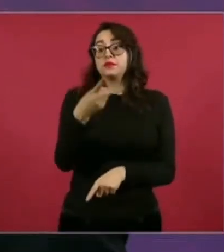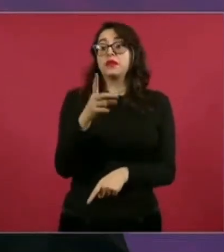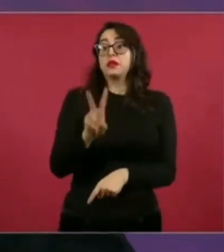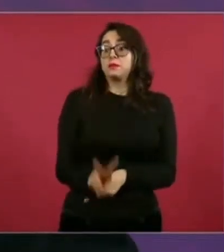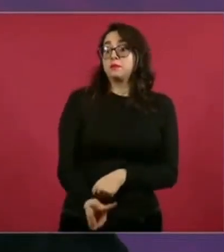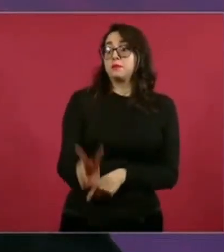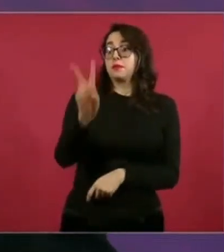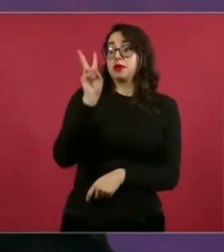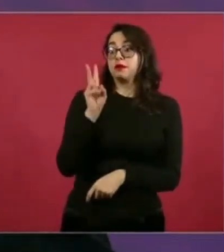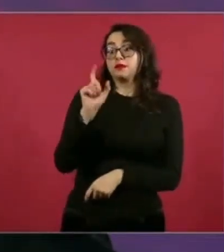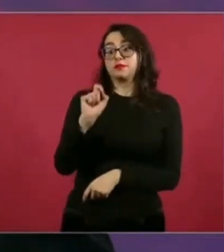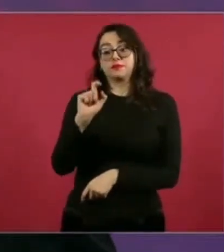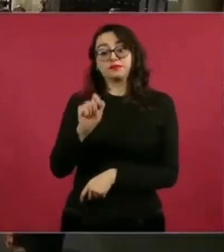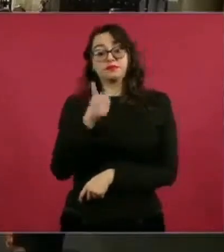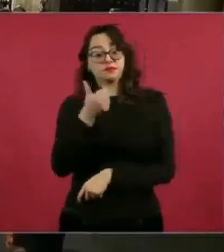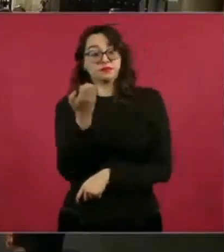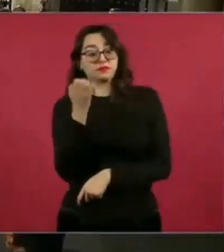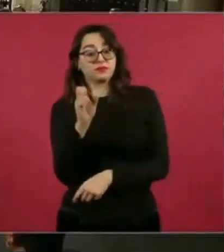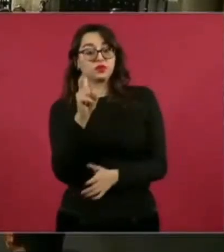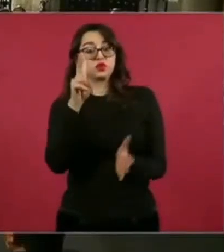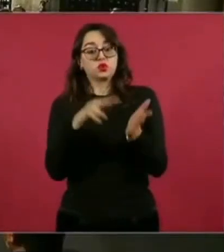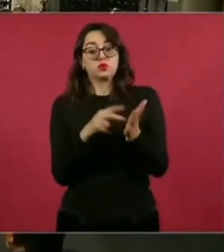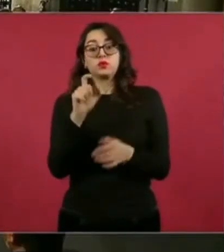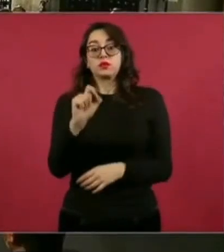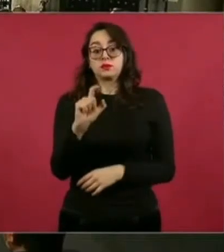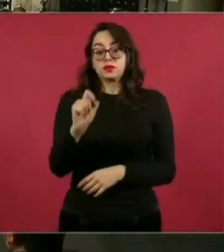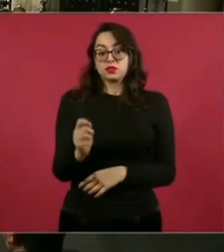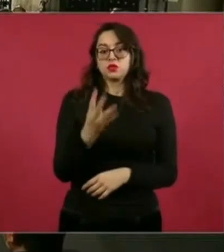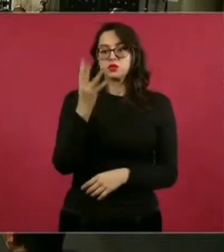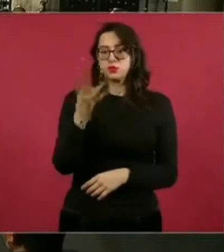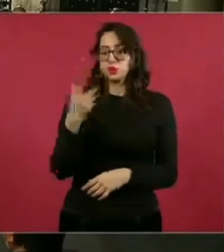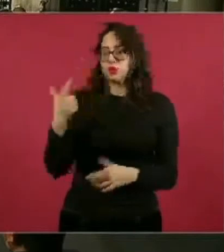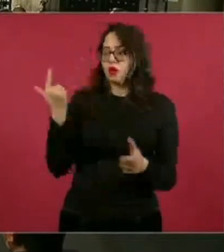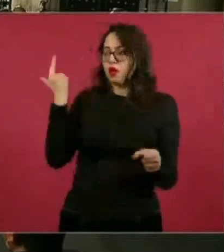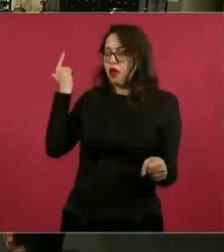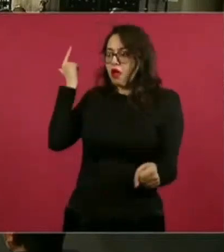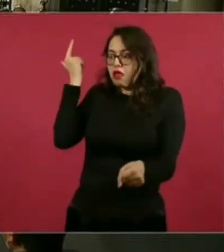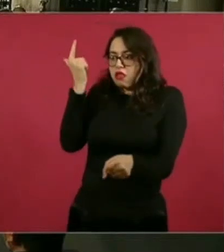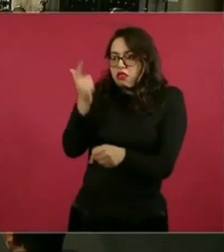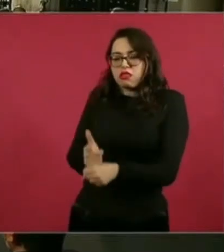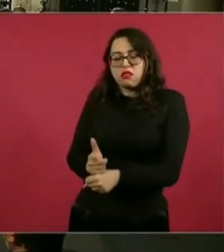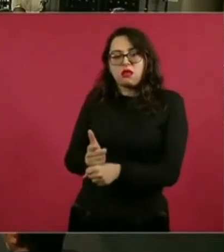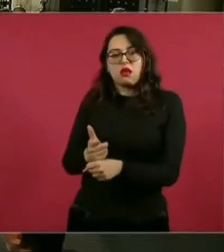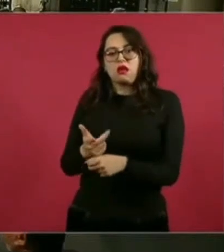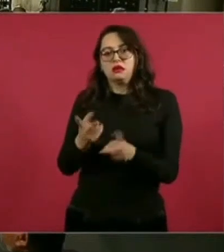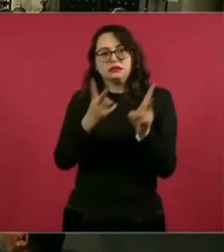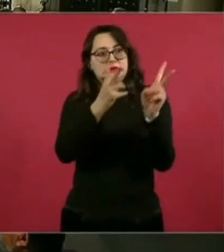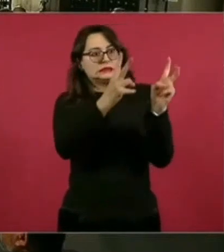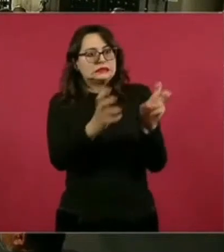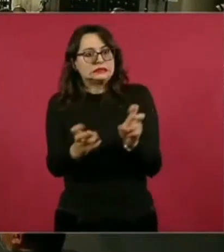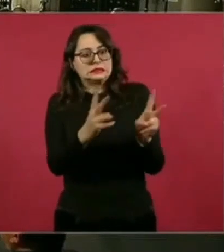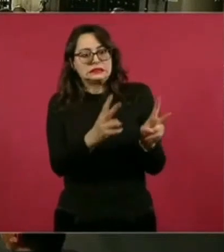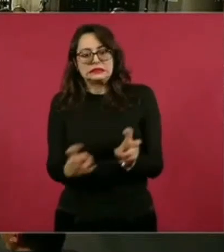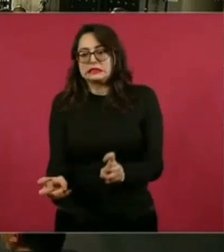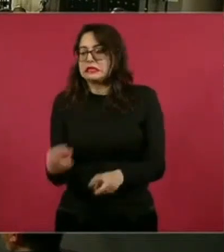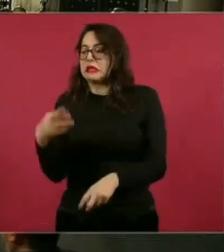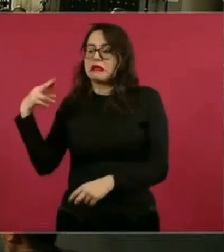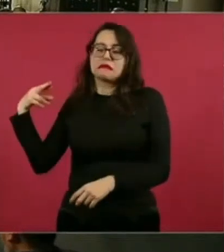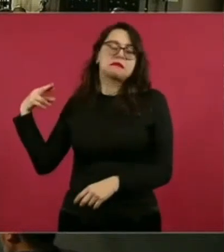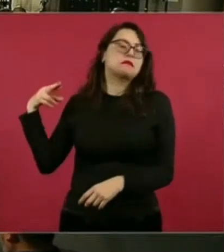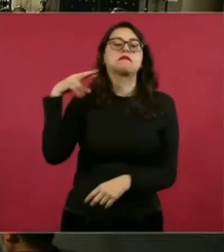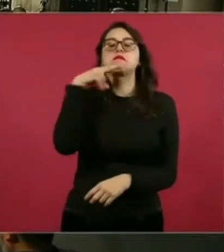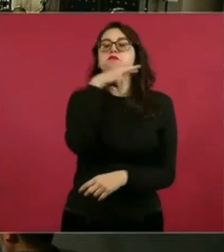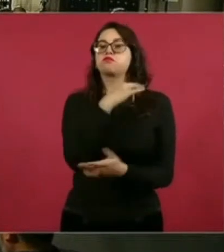2024, que se tuvo conocimiento de este acceso ilegal a estas bases de datos, se iniciaron las